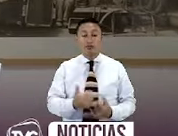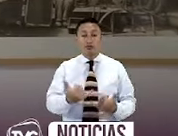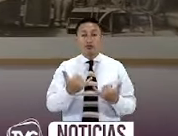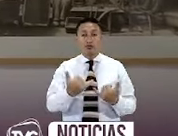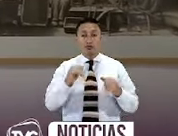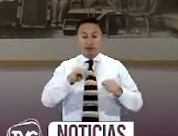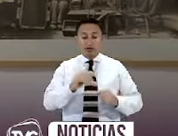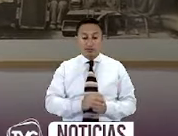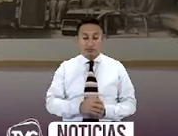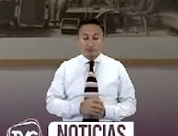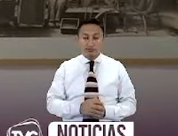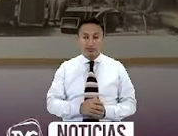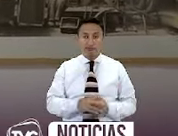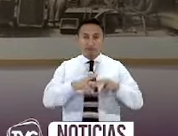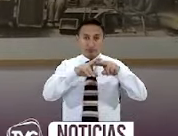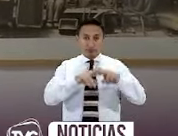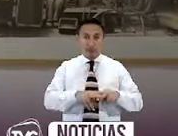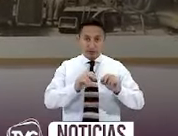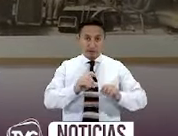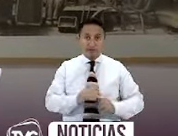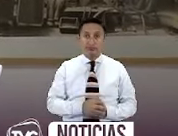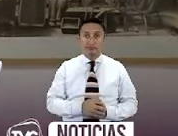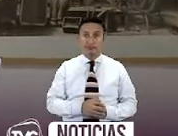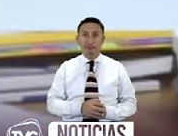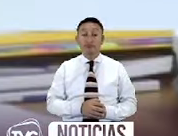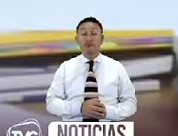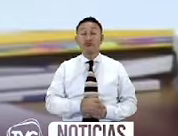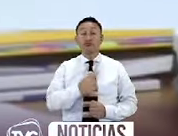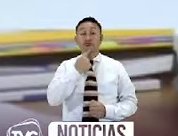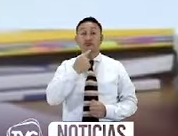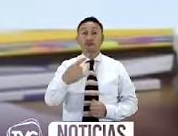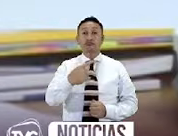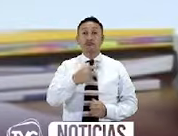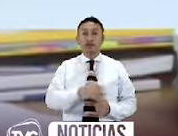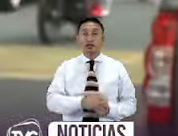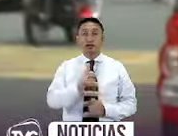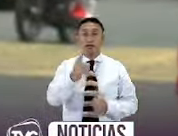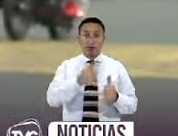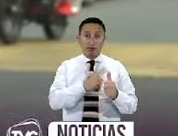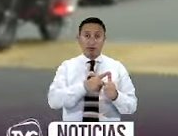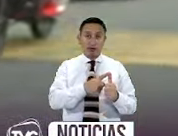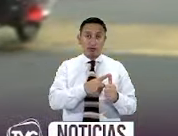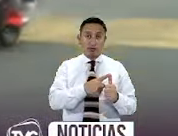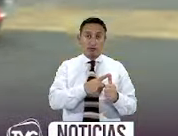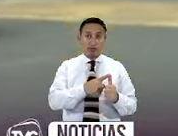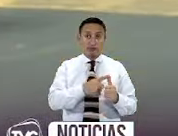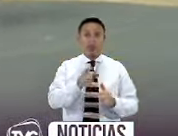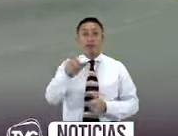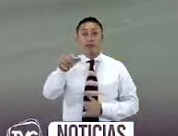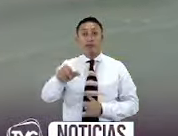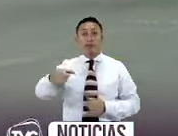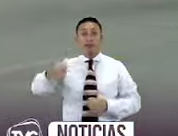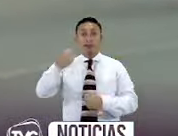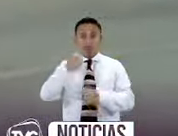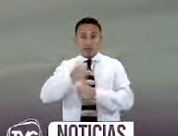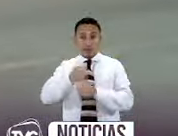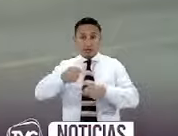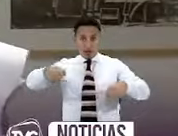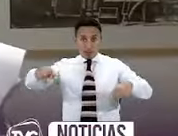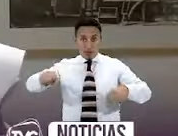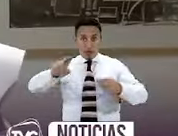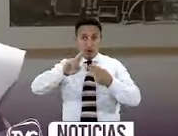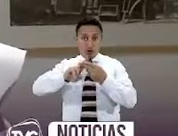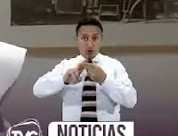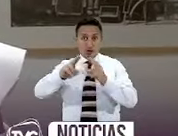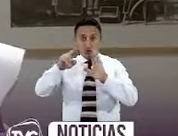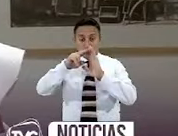cómo se debe, no por pedacitos. Ledesma en su texto plantea como primer paso el censo de quienes realizan esta actividad. Lo que sugiere es